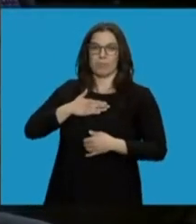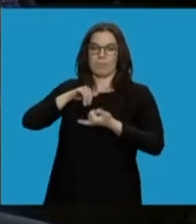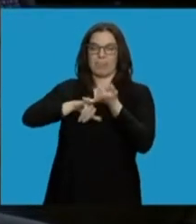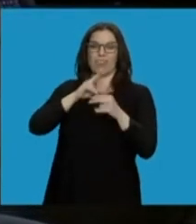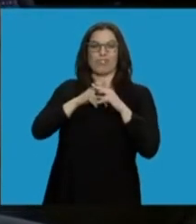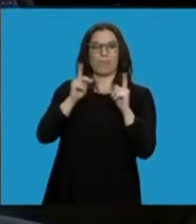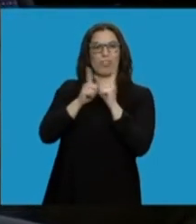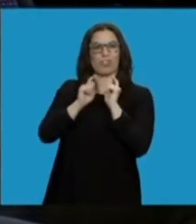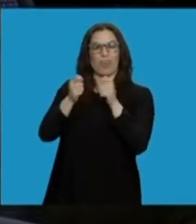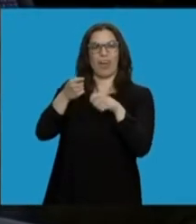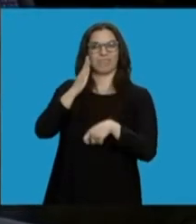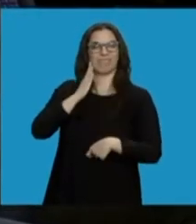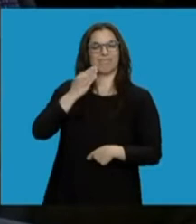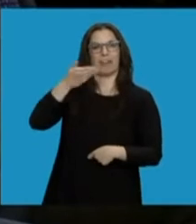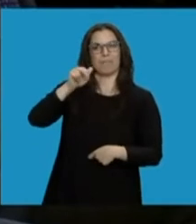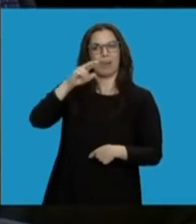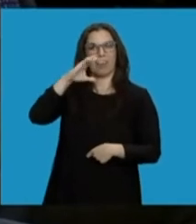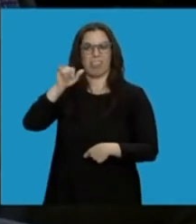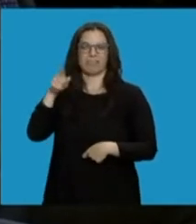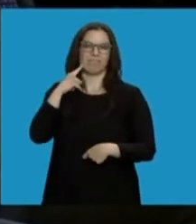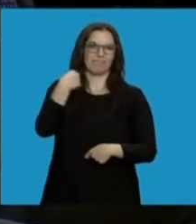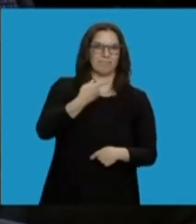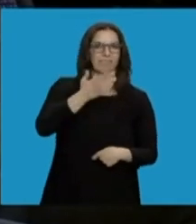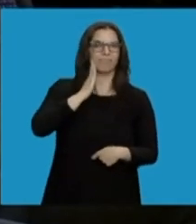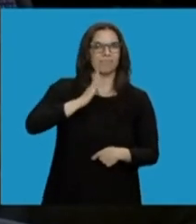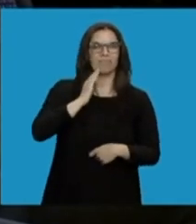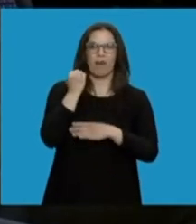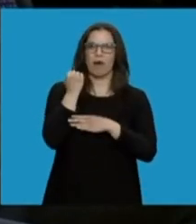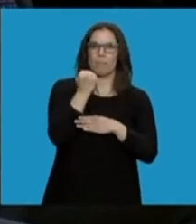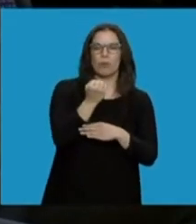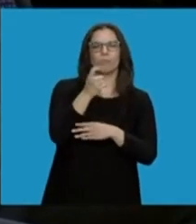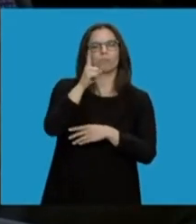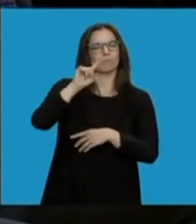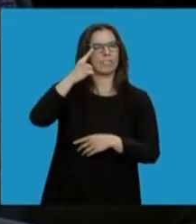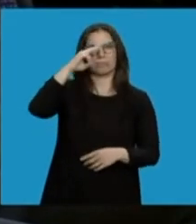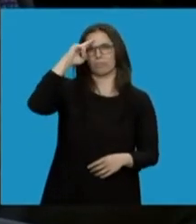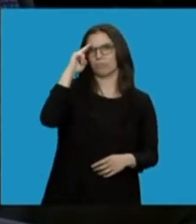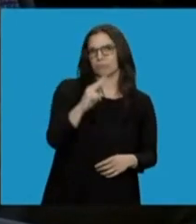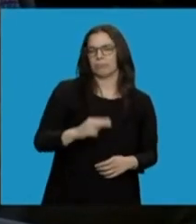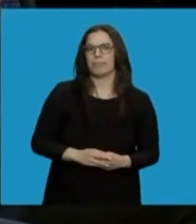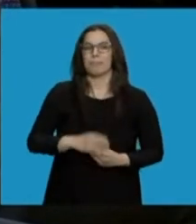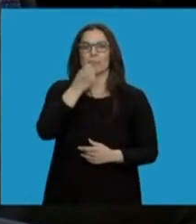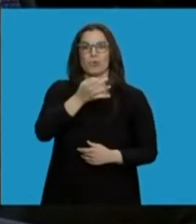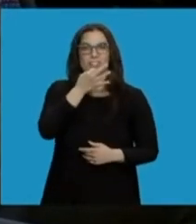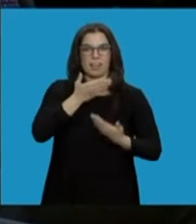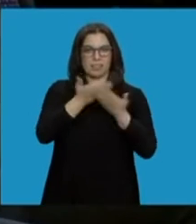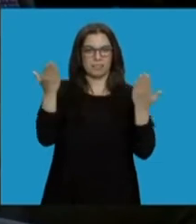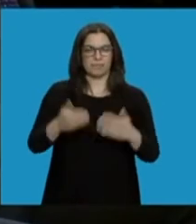le llamabais, tanto os apreció, apoyó y, sobre todo, respetó. Buenas tardes a